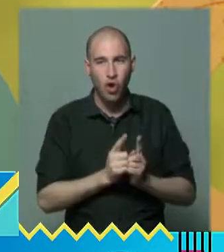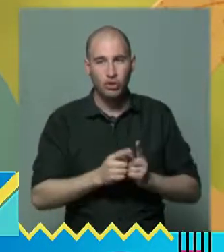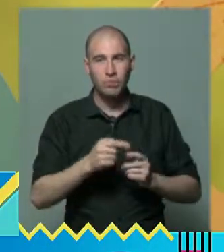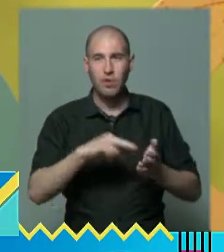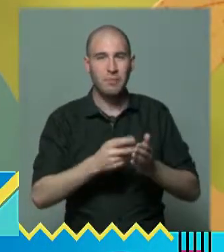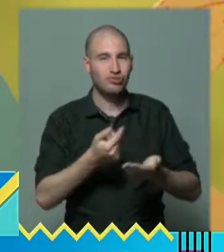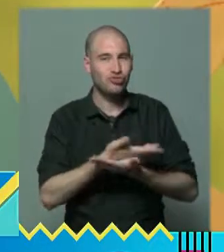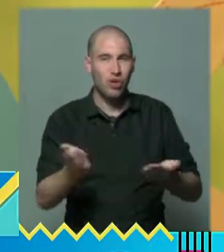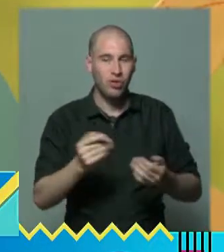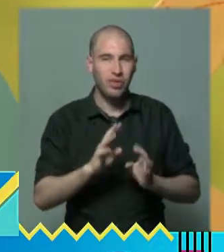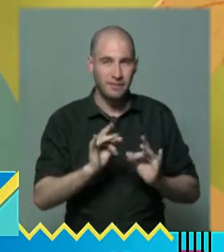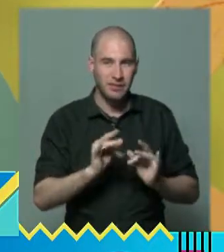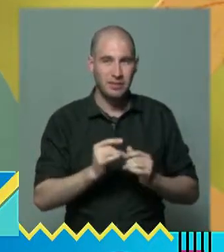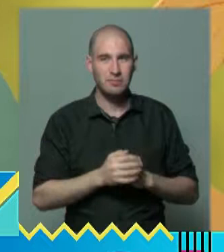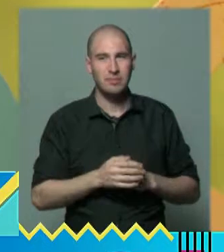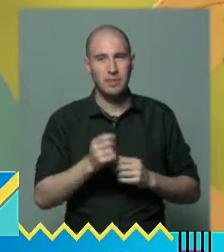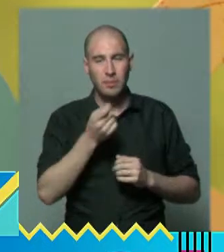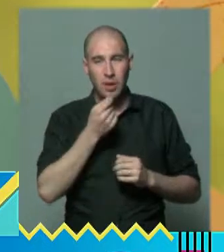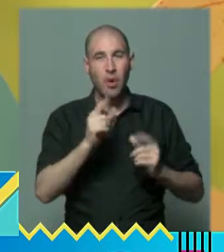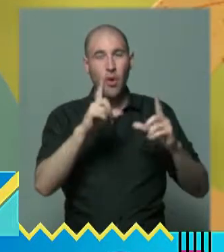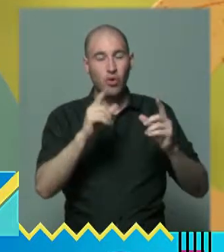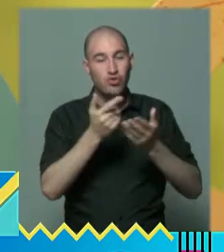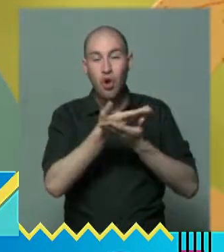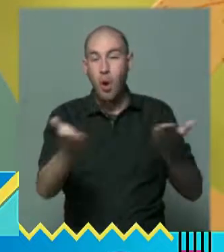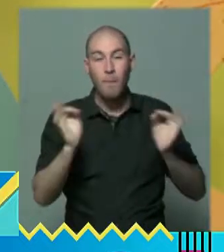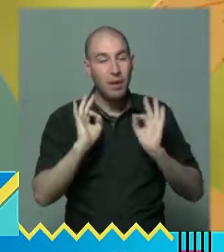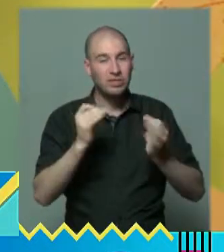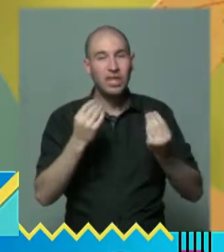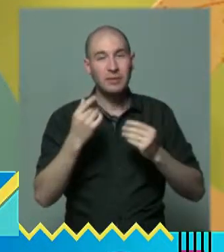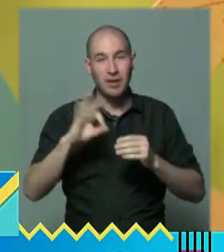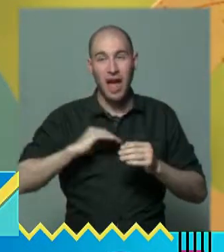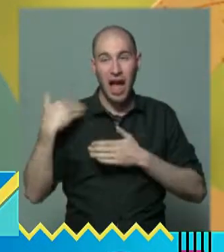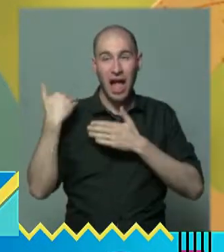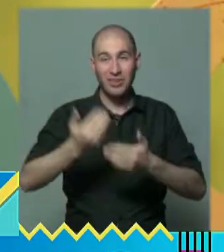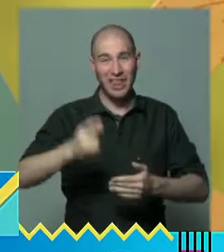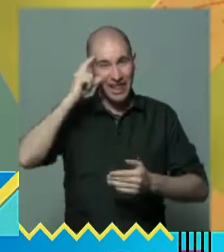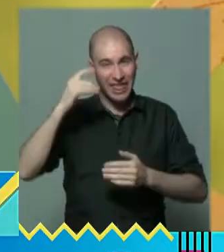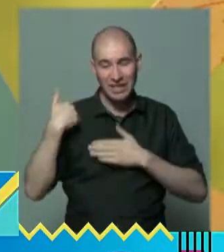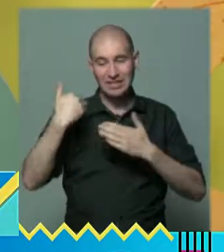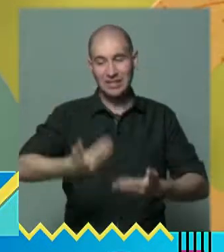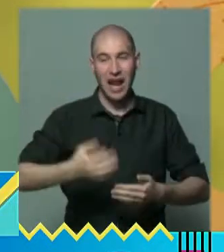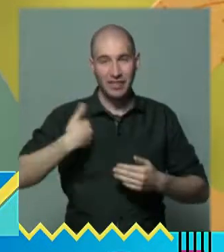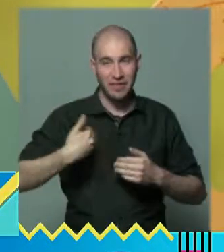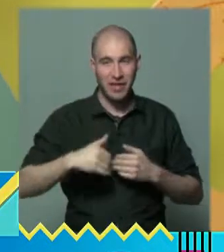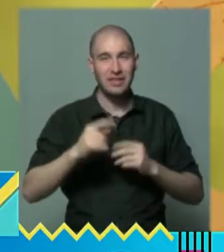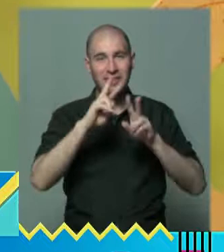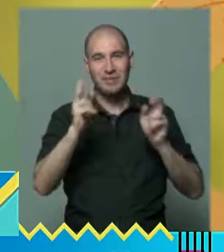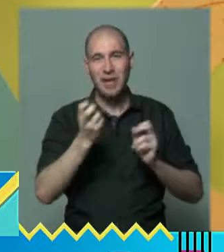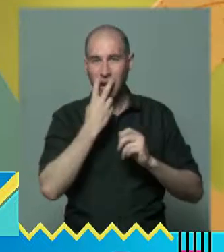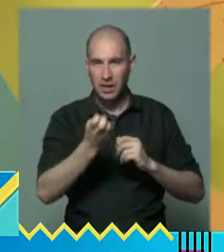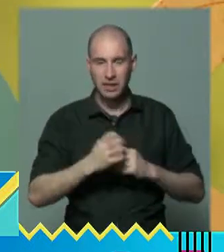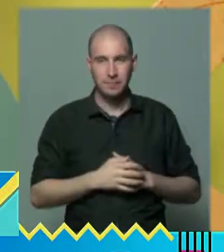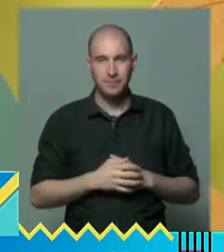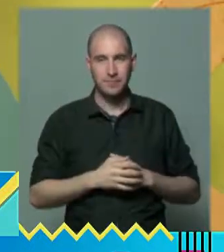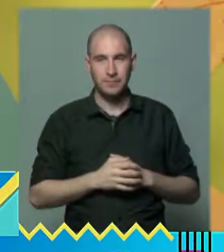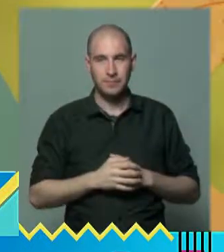todos y nos duele. Cuando uno analiza la foto completa de lo que ha pasado en los últimos años, en la última década, te diría en la Argentina, en términos energéticos, bueno,